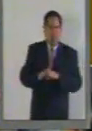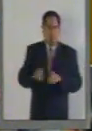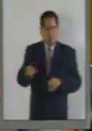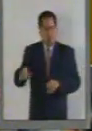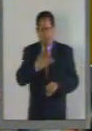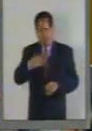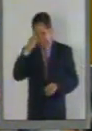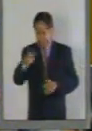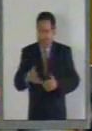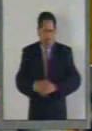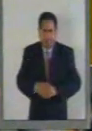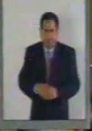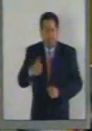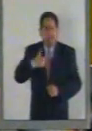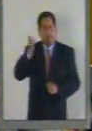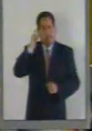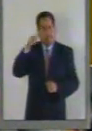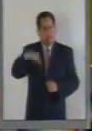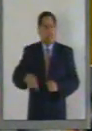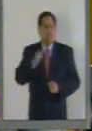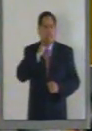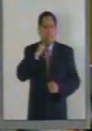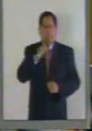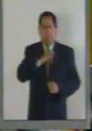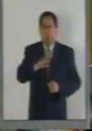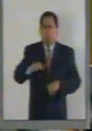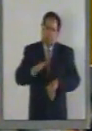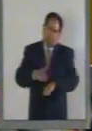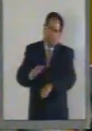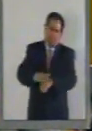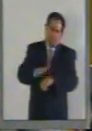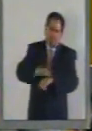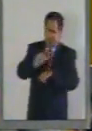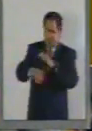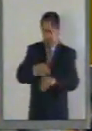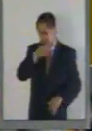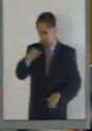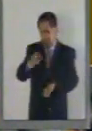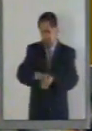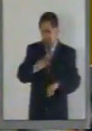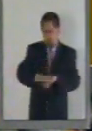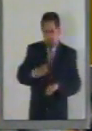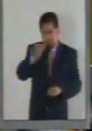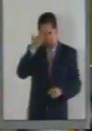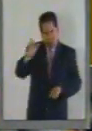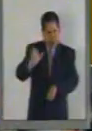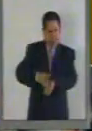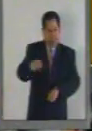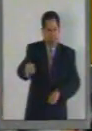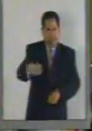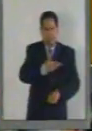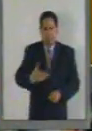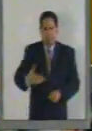República y ojalá este Senado pudiera hacerle un severo extrañamiento al presidente Peña Nieto. Gracias.